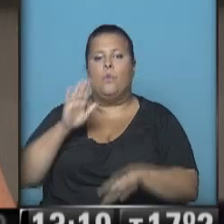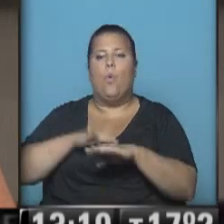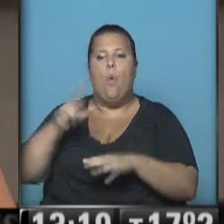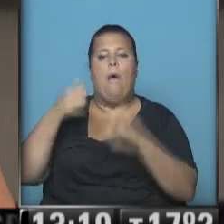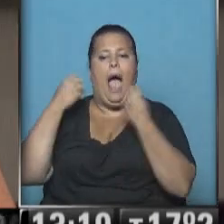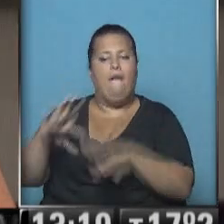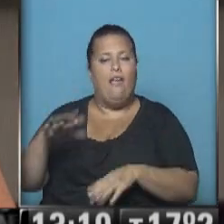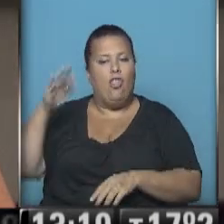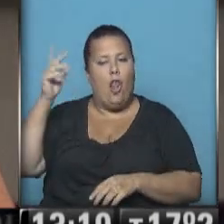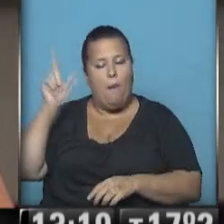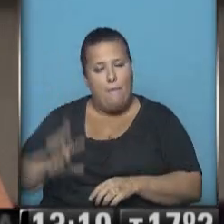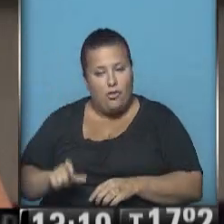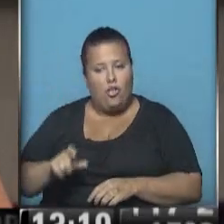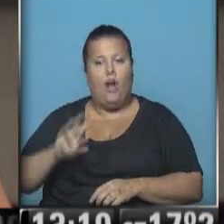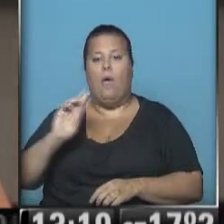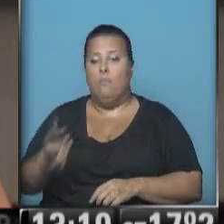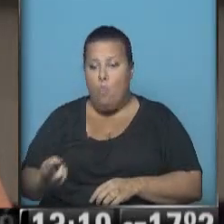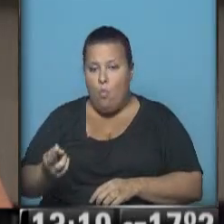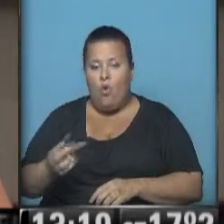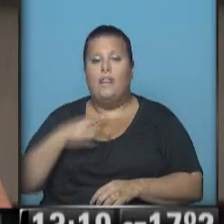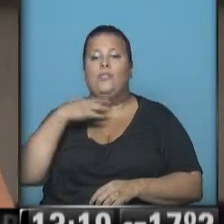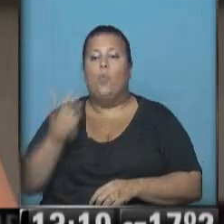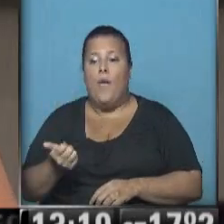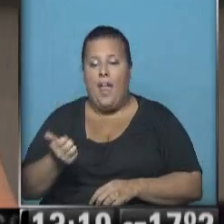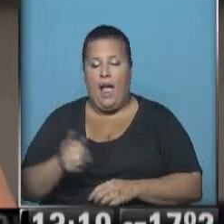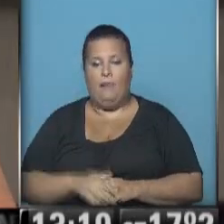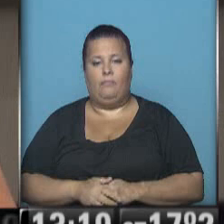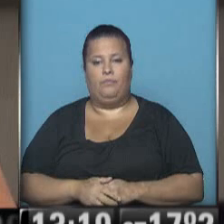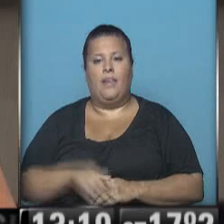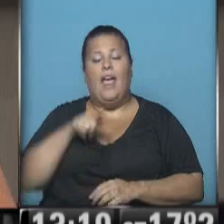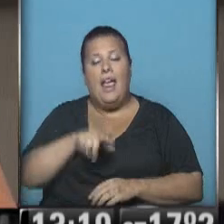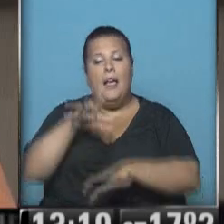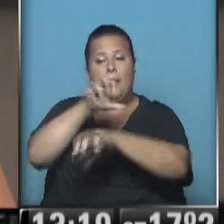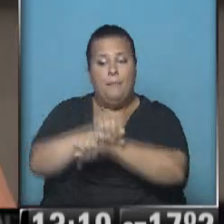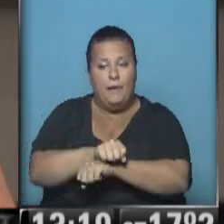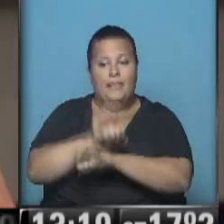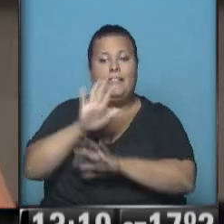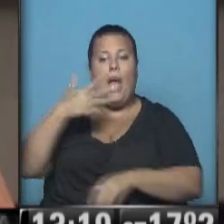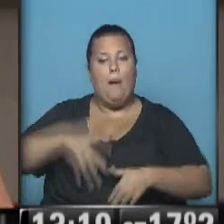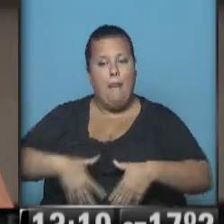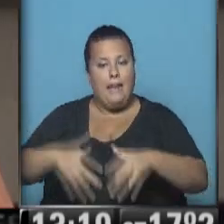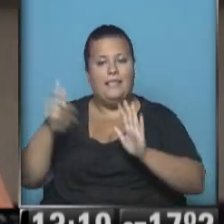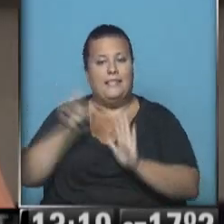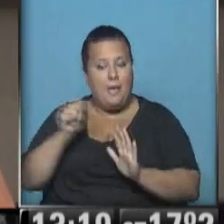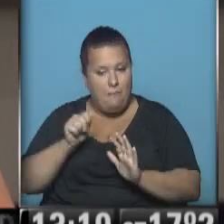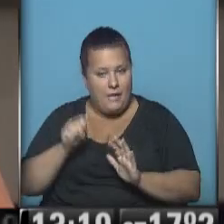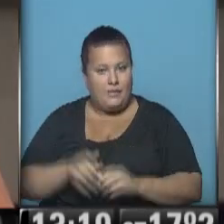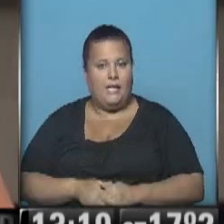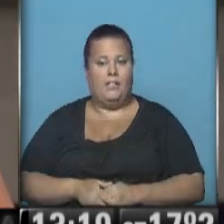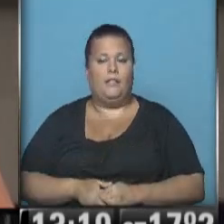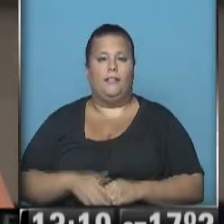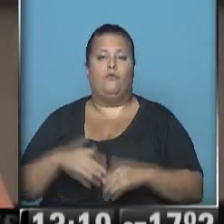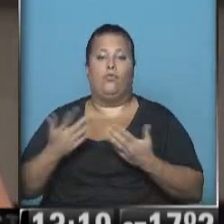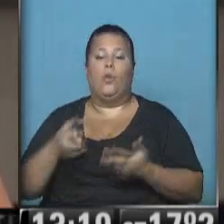abandono de persona seguido de muerte de su hija a ella la detuvieron cuando estaba embarazada de 6 meses con lo